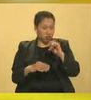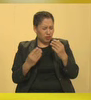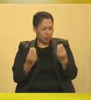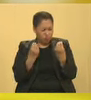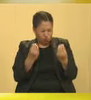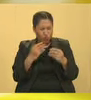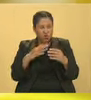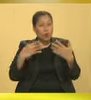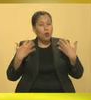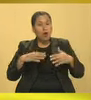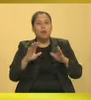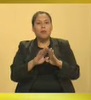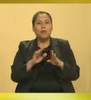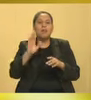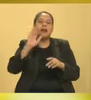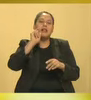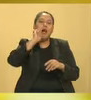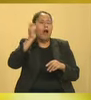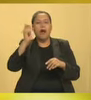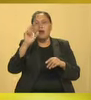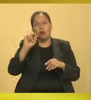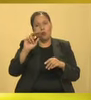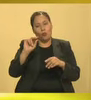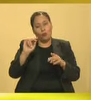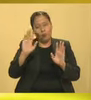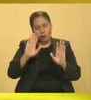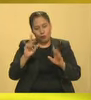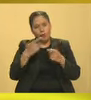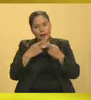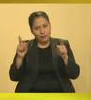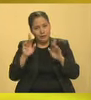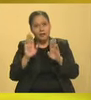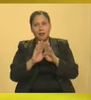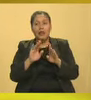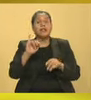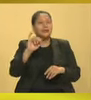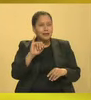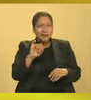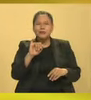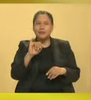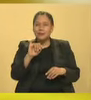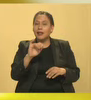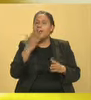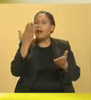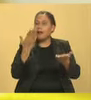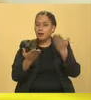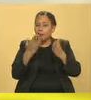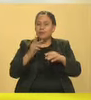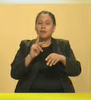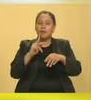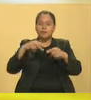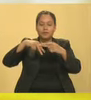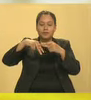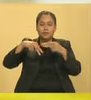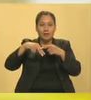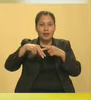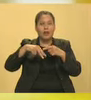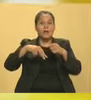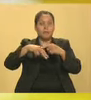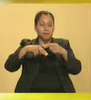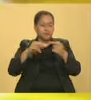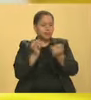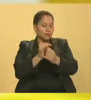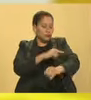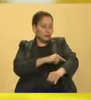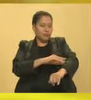doloroso, así como que te saquen una muela tampoco. Mi cielo, claro no, que no, sí. No. Depende en qué parte. Hay que hacer una prueba. Piernas y